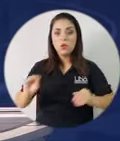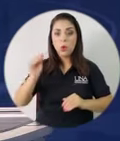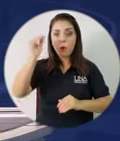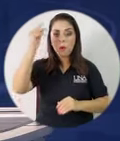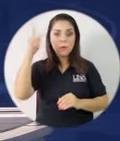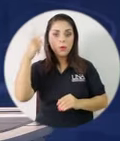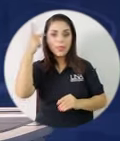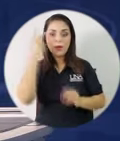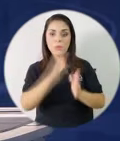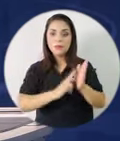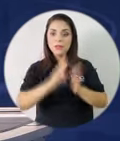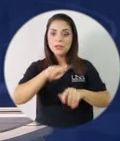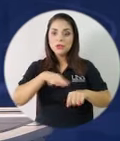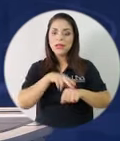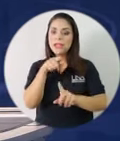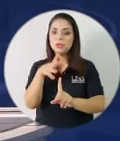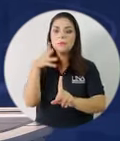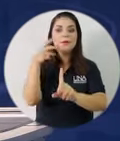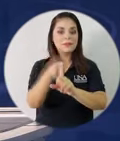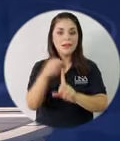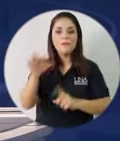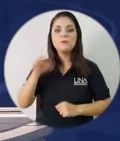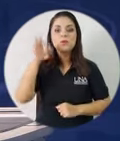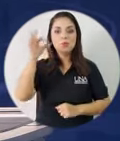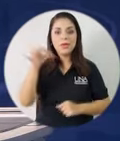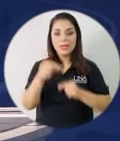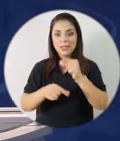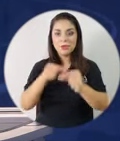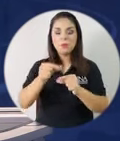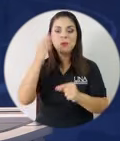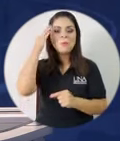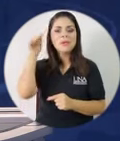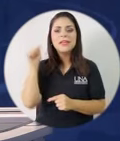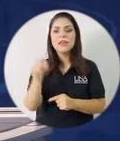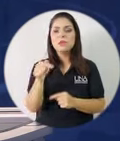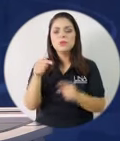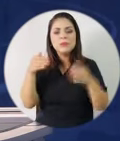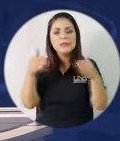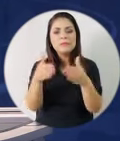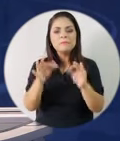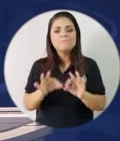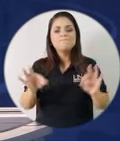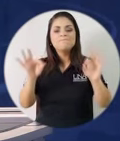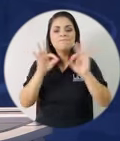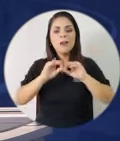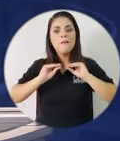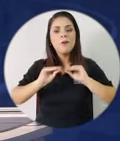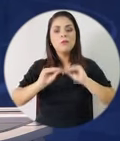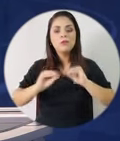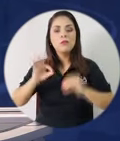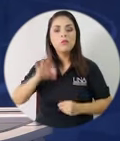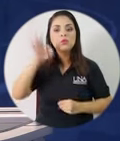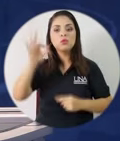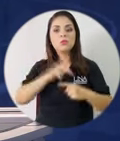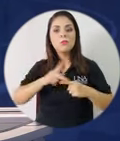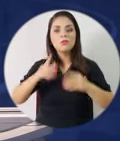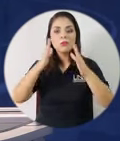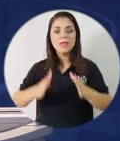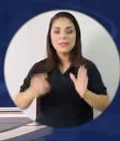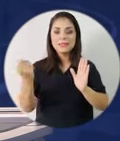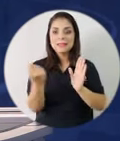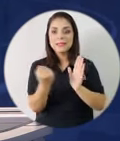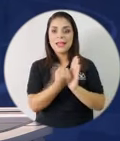Nacional impactará en las futuras generaciones, pues será un eje transversal en la formación de los futuros profesionales con sello